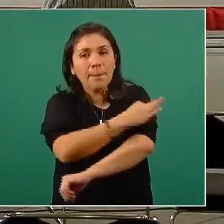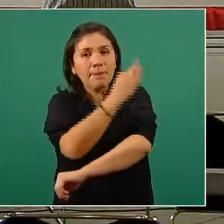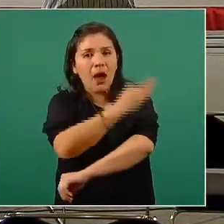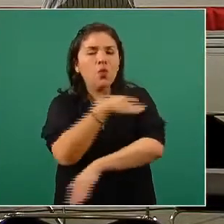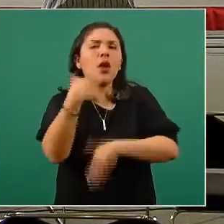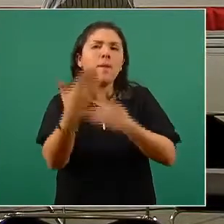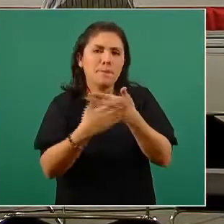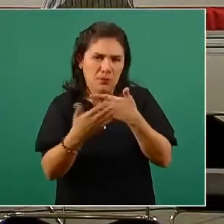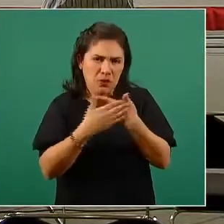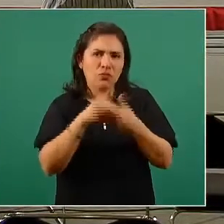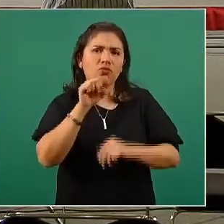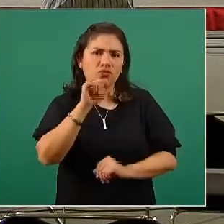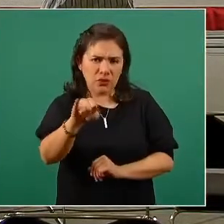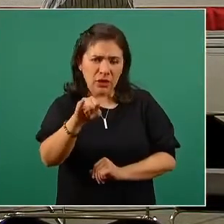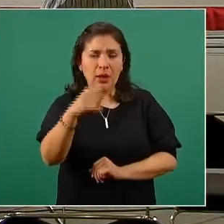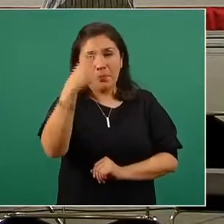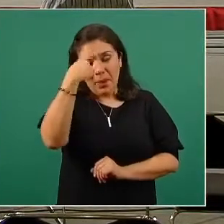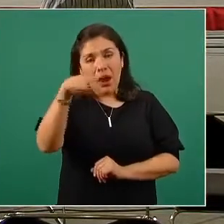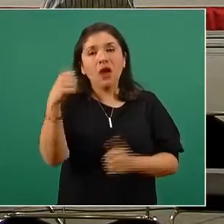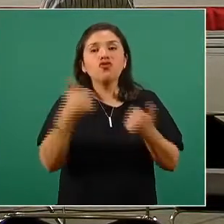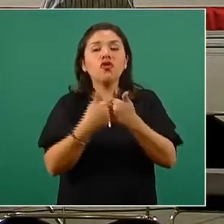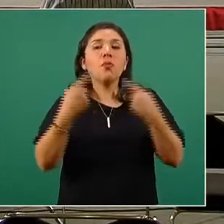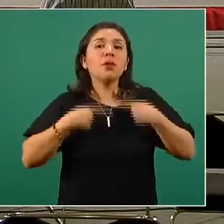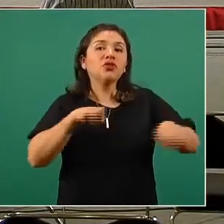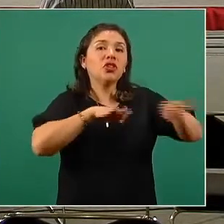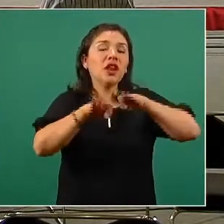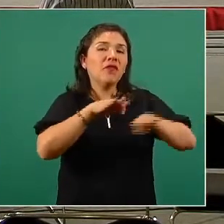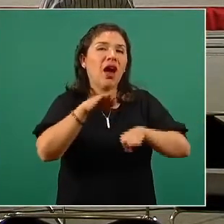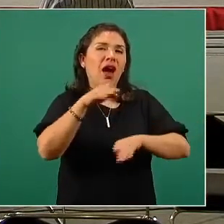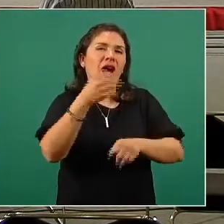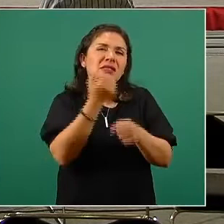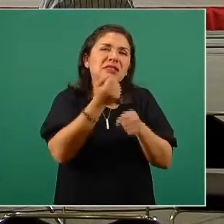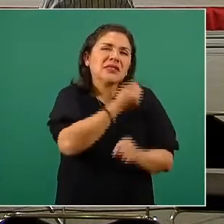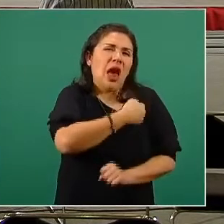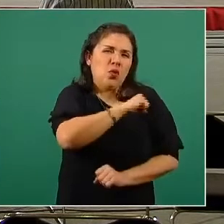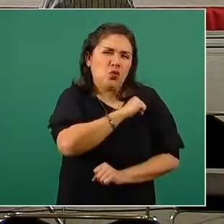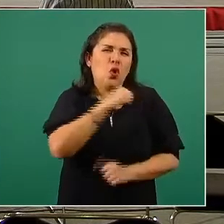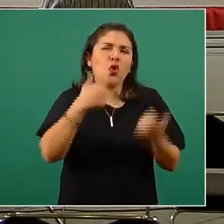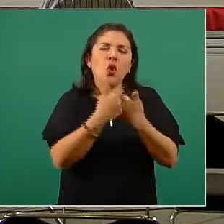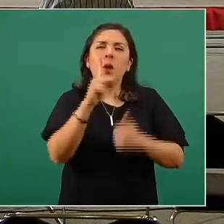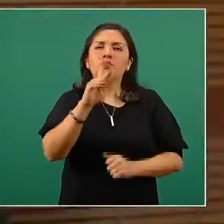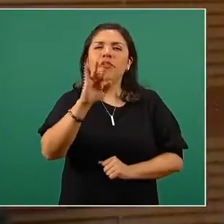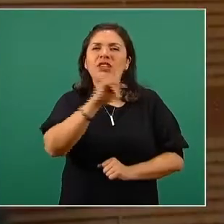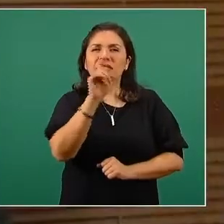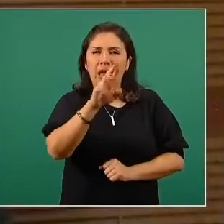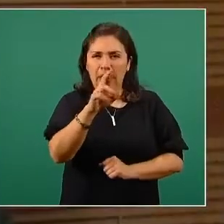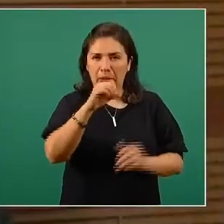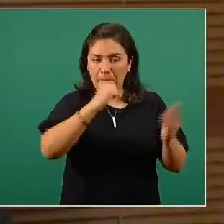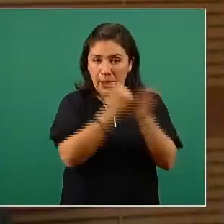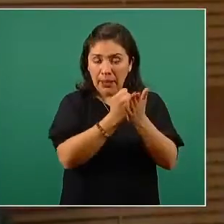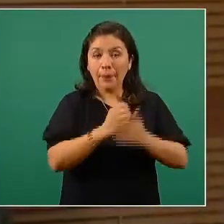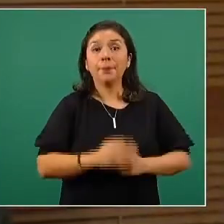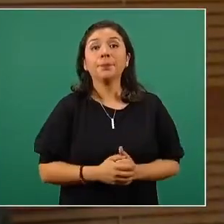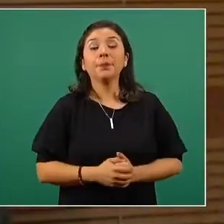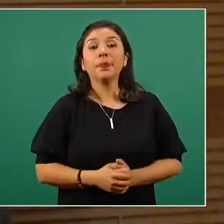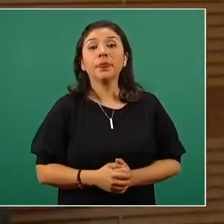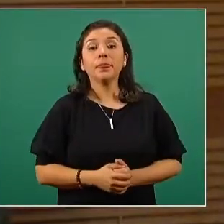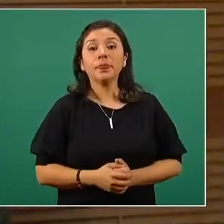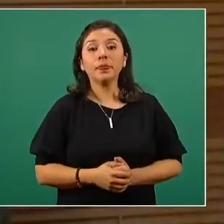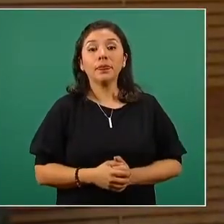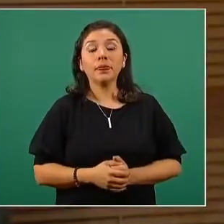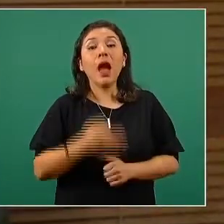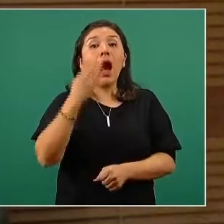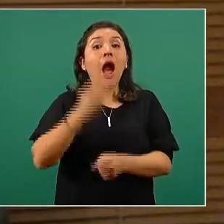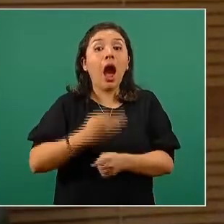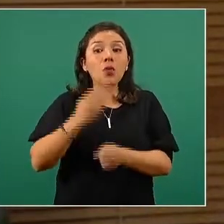también la vacunación en profesionales de la salud con la vacuna de Pfizer. Y lo que está activamente dándose en